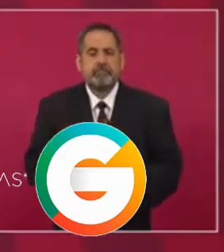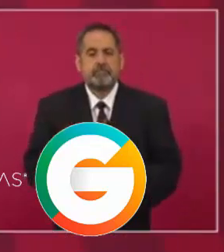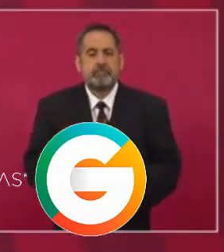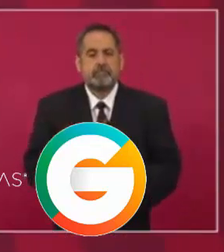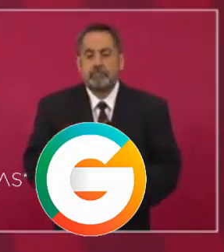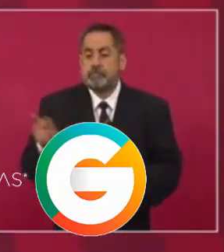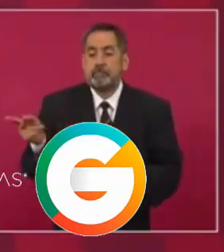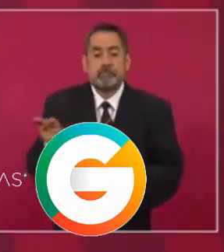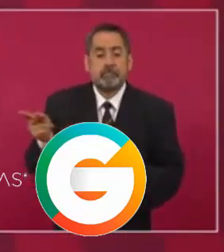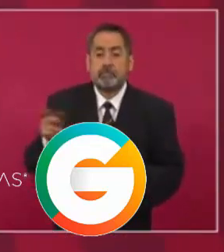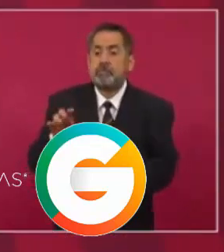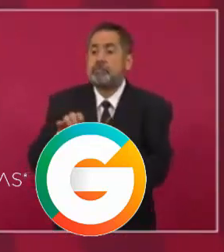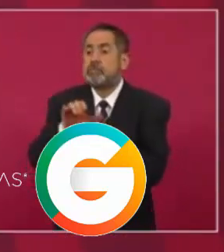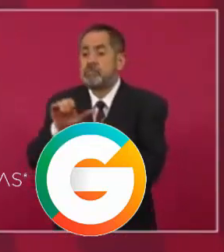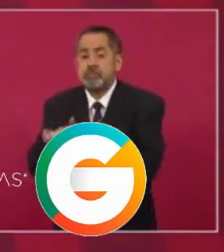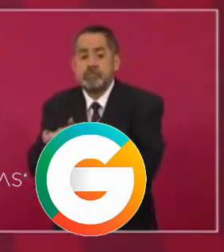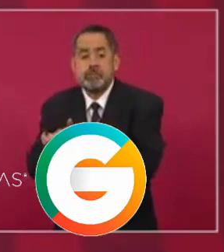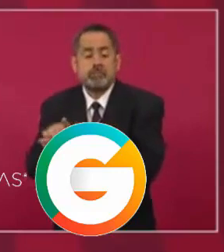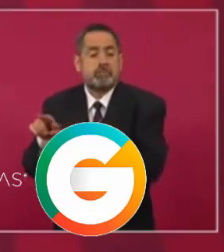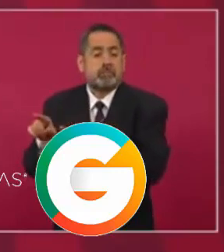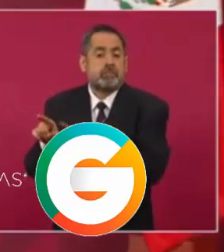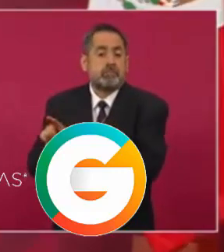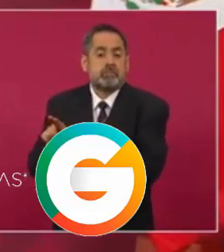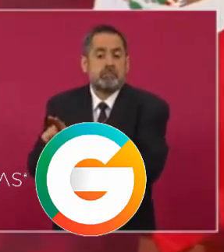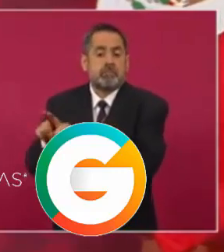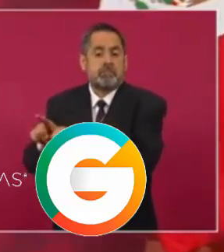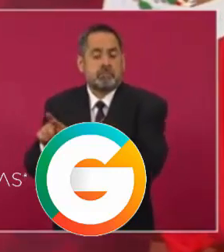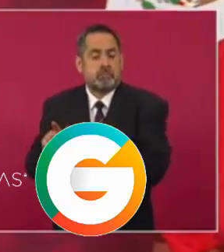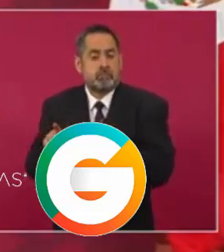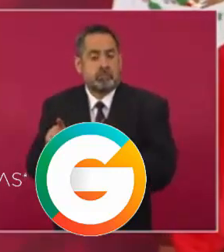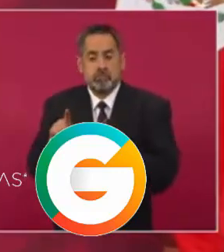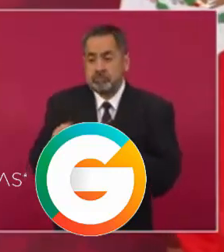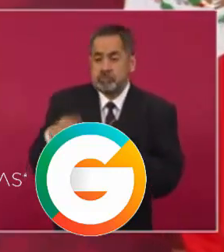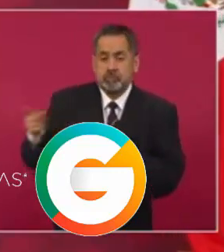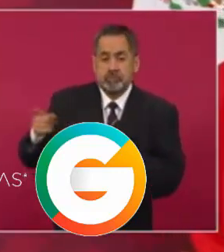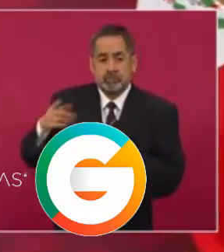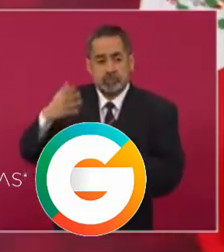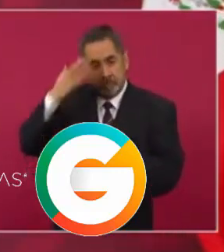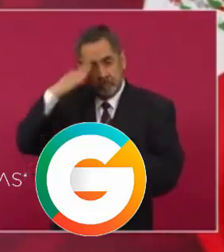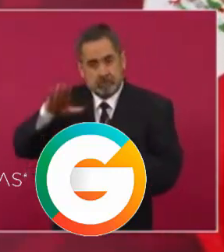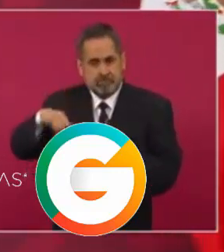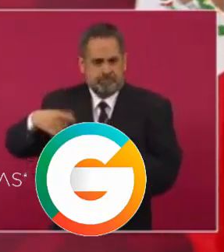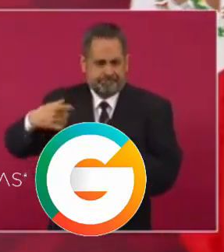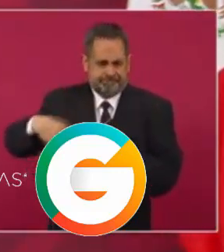Ellos se casaron y al parecer la señora tiene dinero.